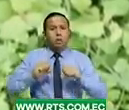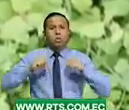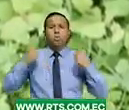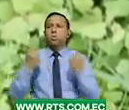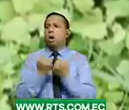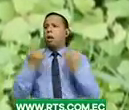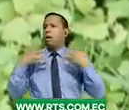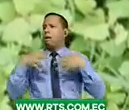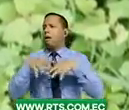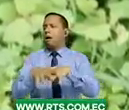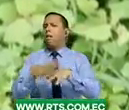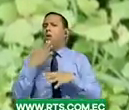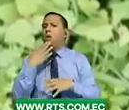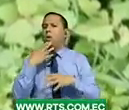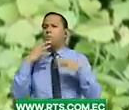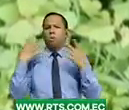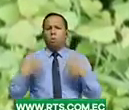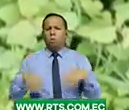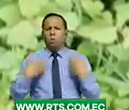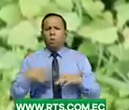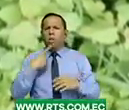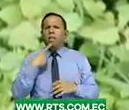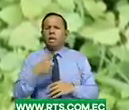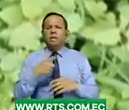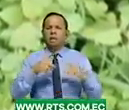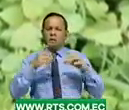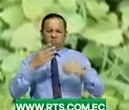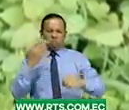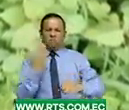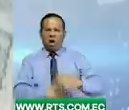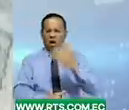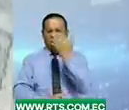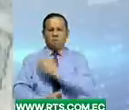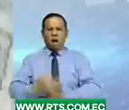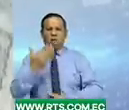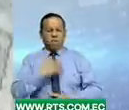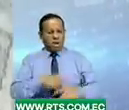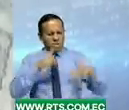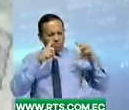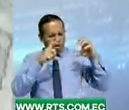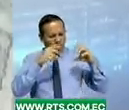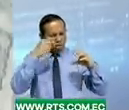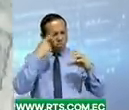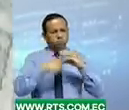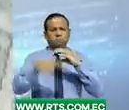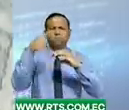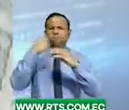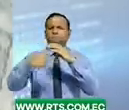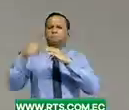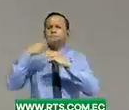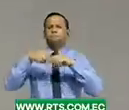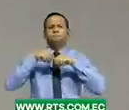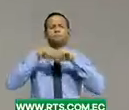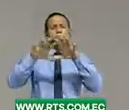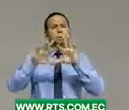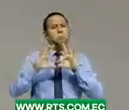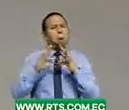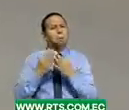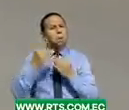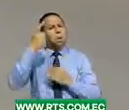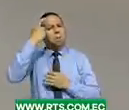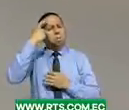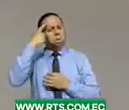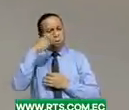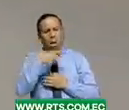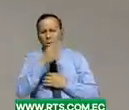sociales viralizaron imágenes de un cuerpo embalado y desmembrado en el interior de fundas negras. Para su familia, nunca